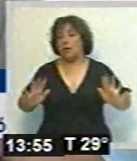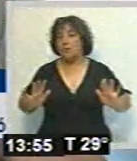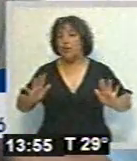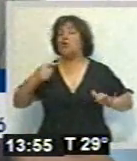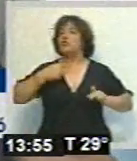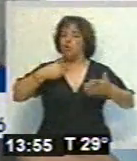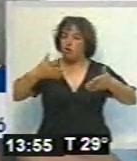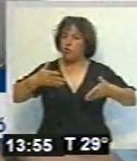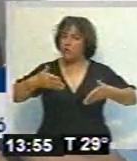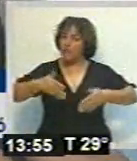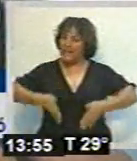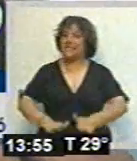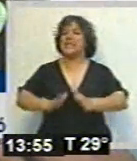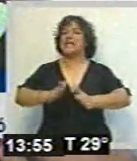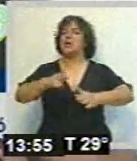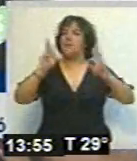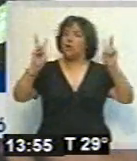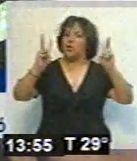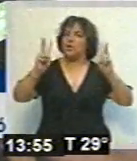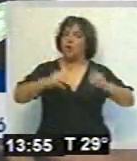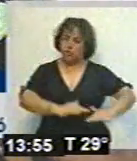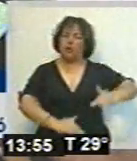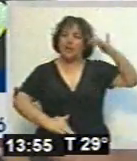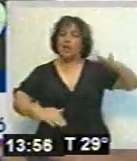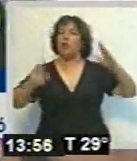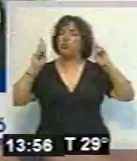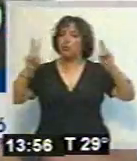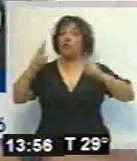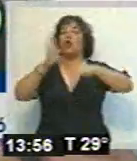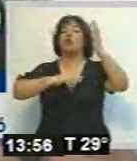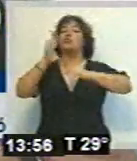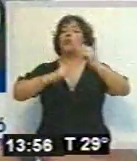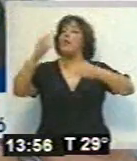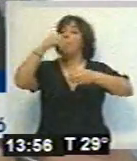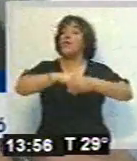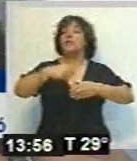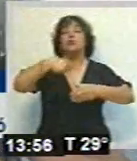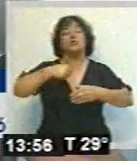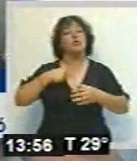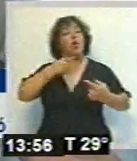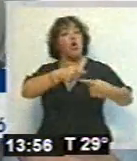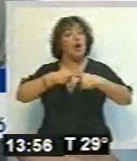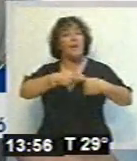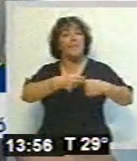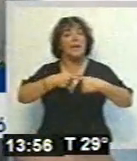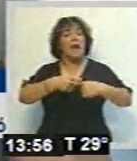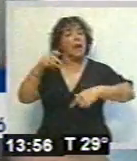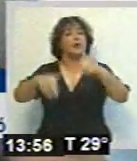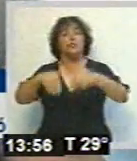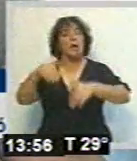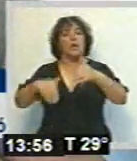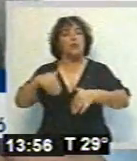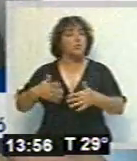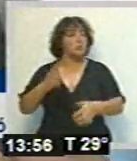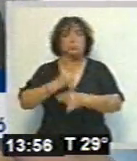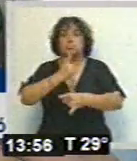nací en el justicialismo, me crié y estoy construyendo desde adentro. Y si me toca pelear en una contienda electoral, lo he